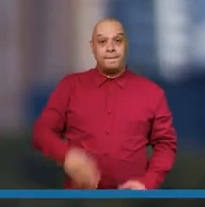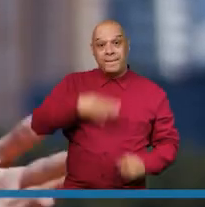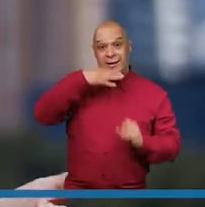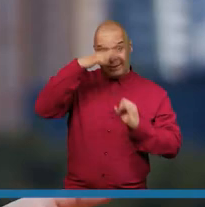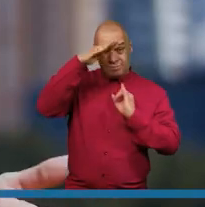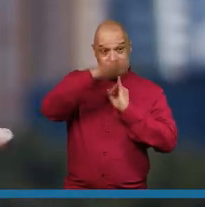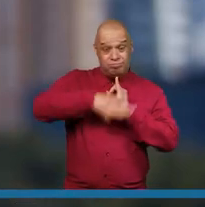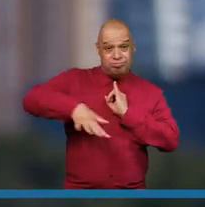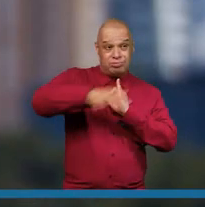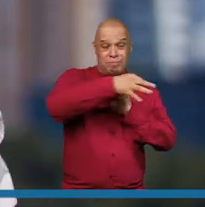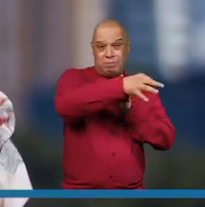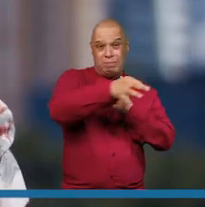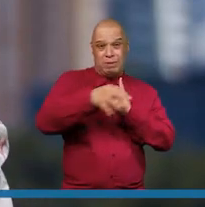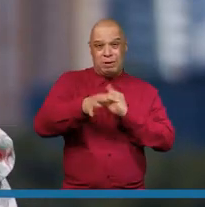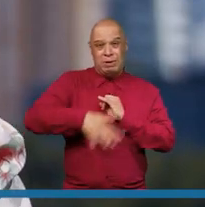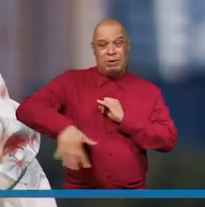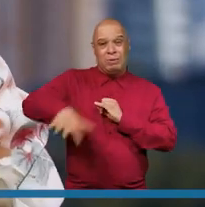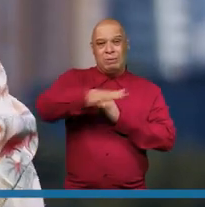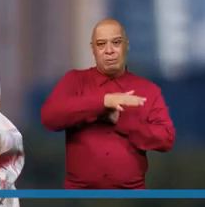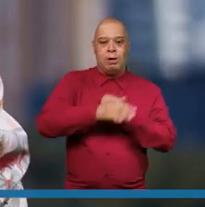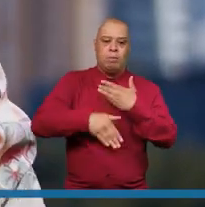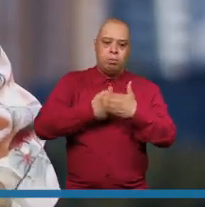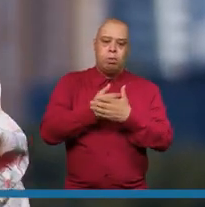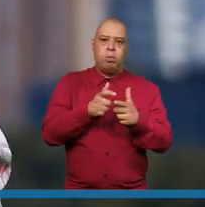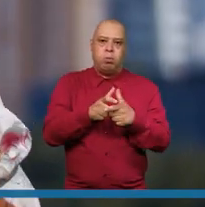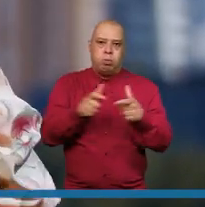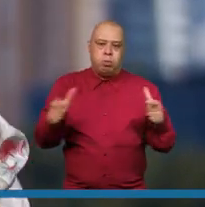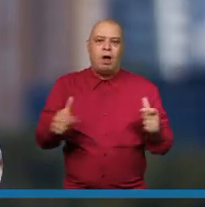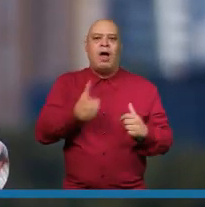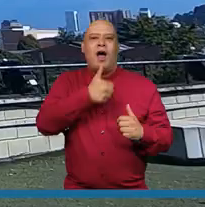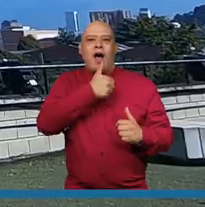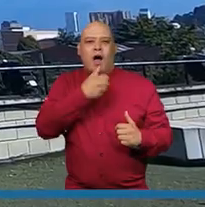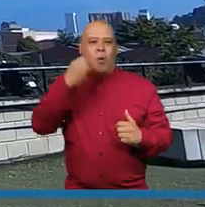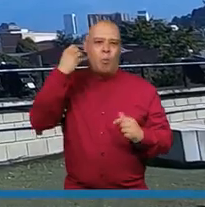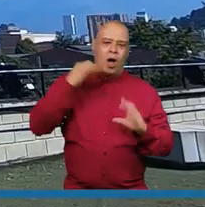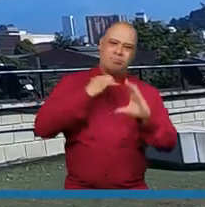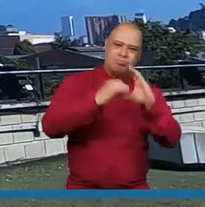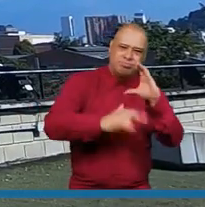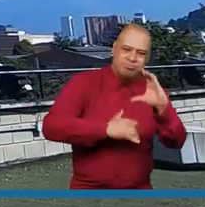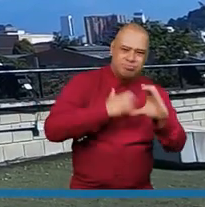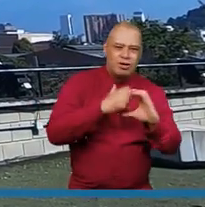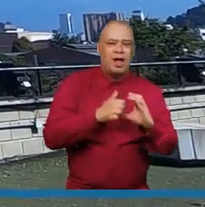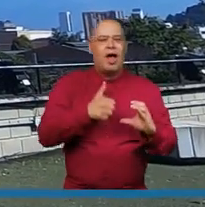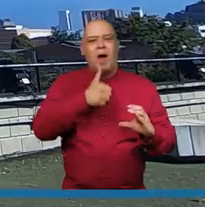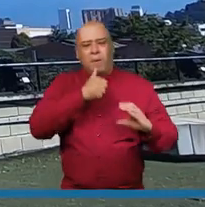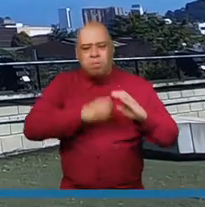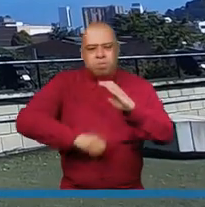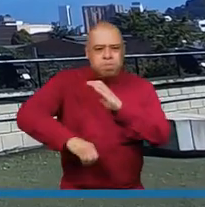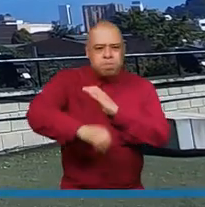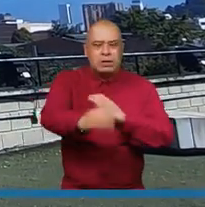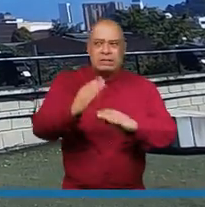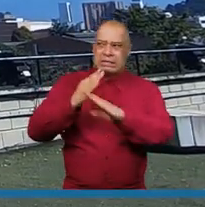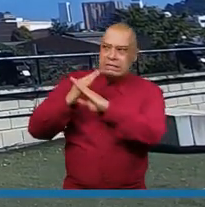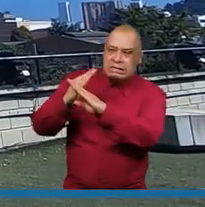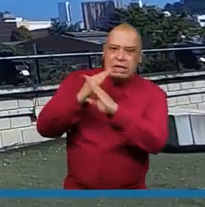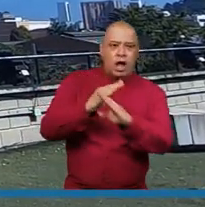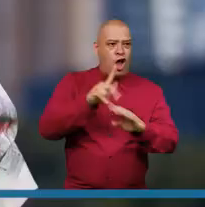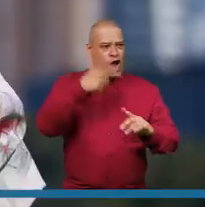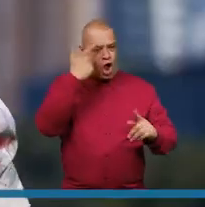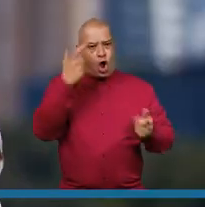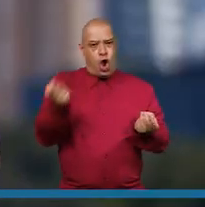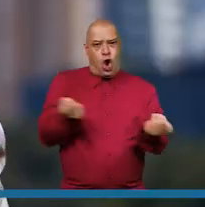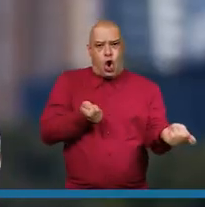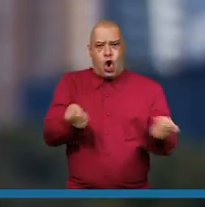El proceso de población del Valle de Aburrá y sus implicaciones a nivel de movilidad, servicios públicos, residuos sólidos, agua y